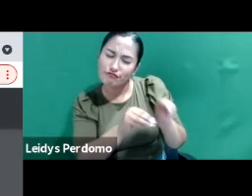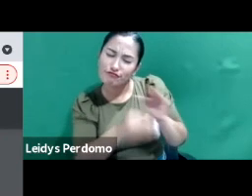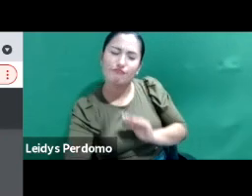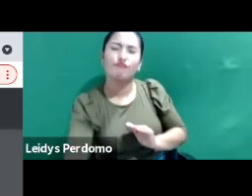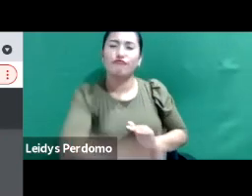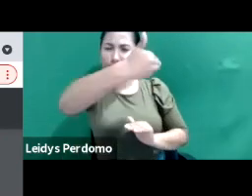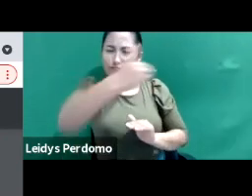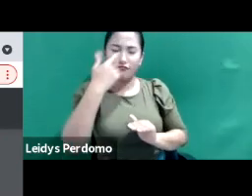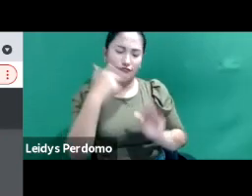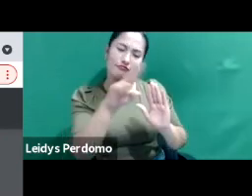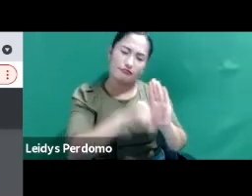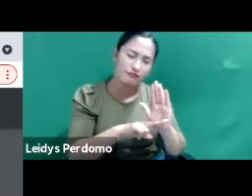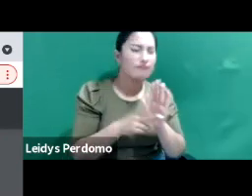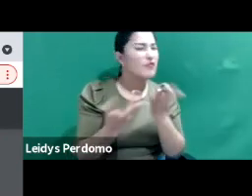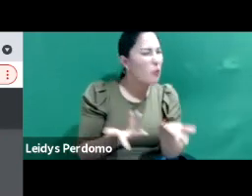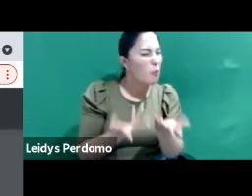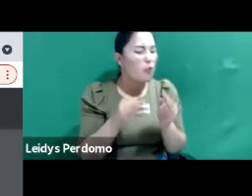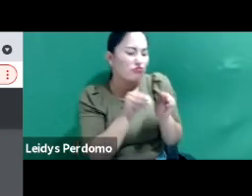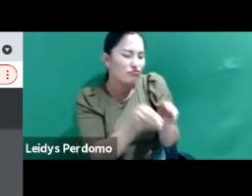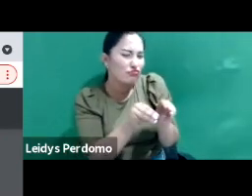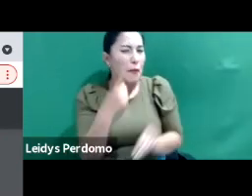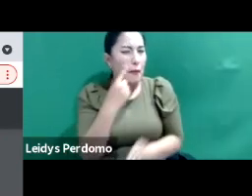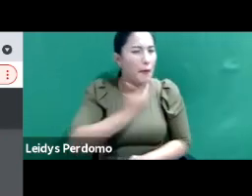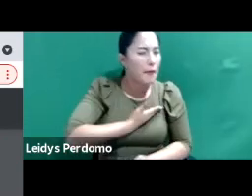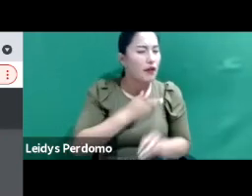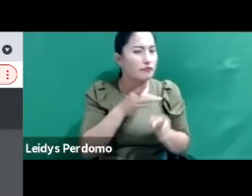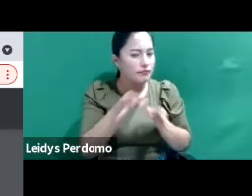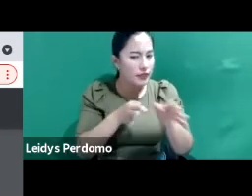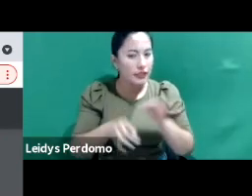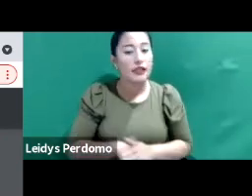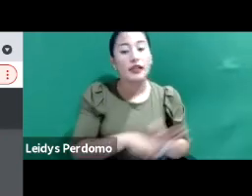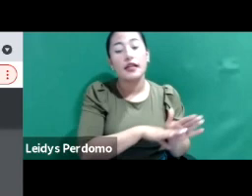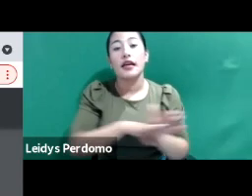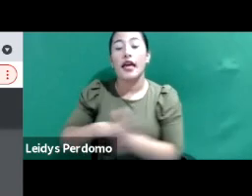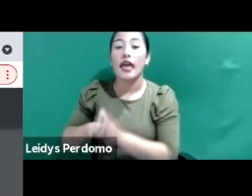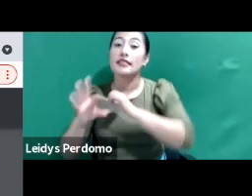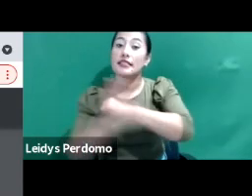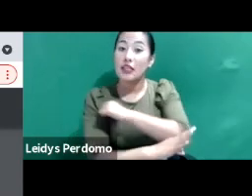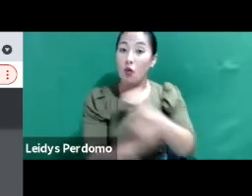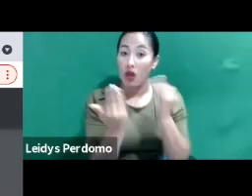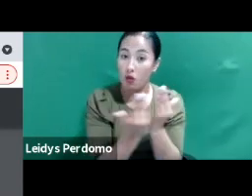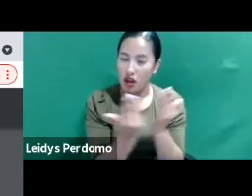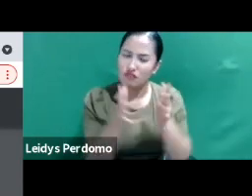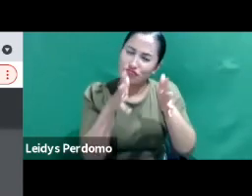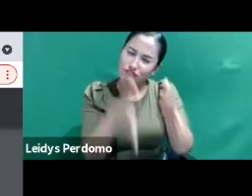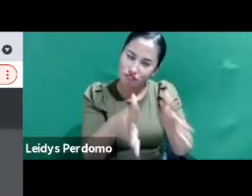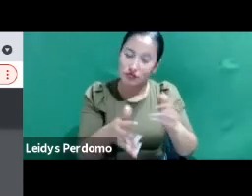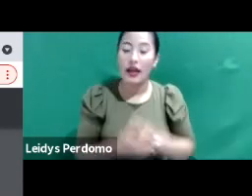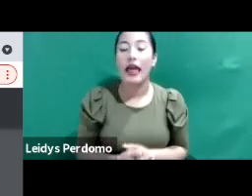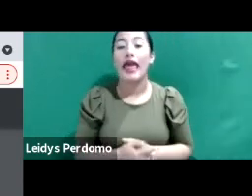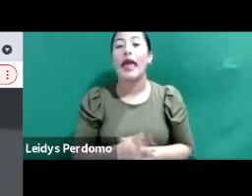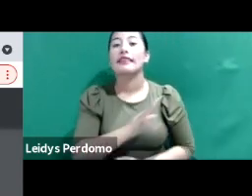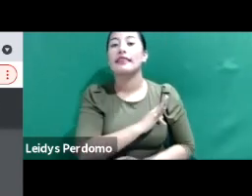integral en la cual se realice la valoración, psicoeducación en padres de familia, apoyo y comprensión familiar, terapia